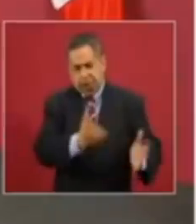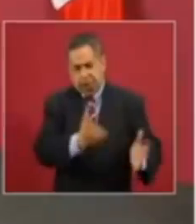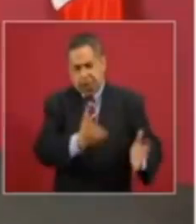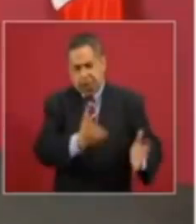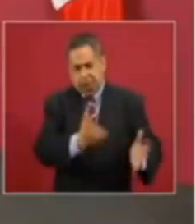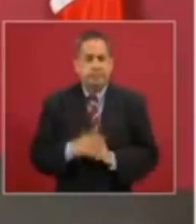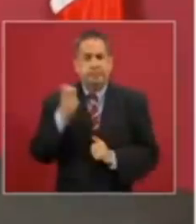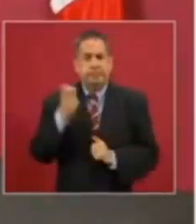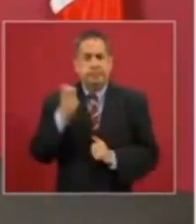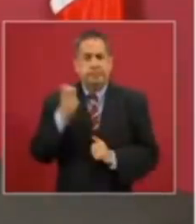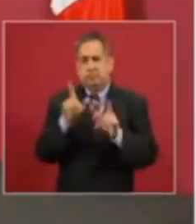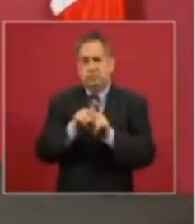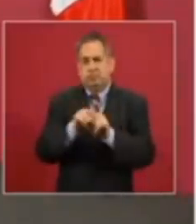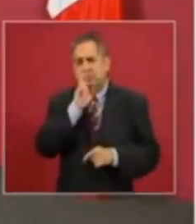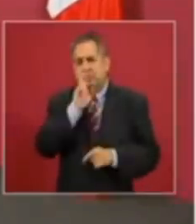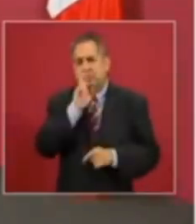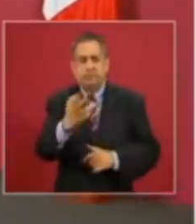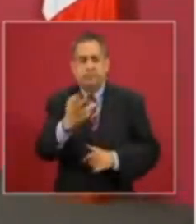Pero eso es lo que puedo contestar.